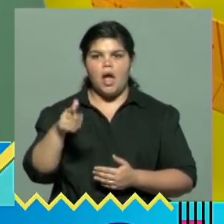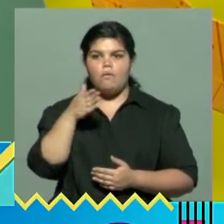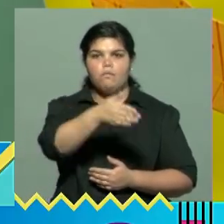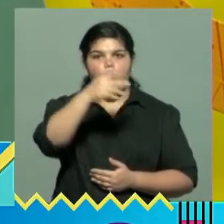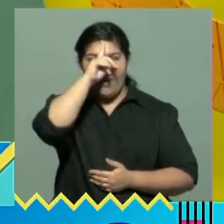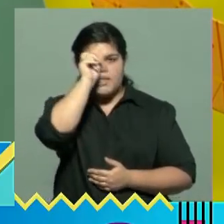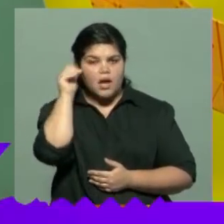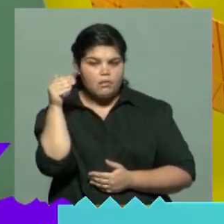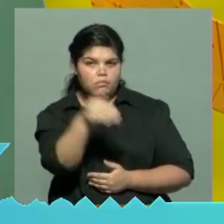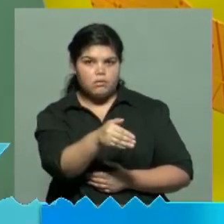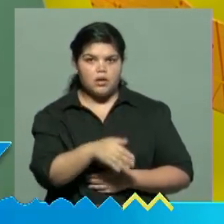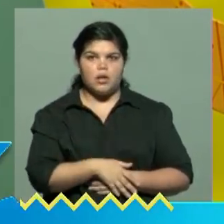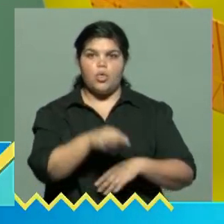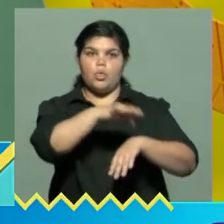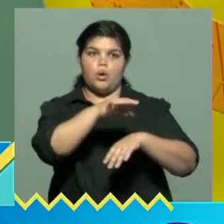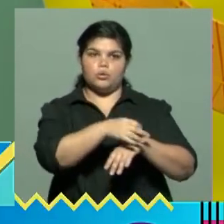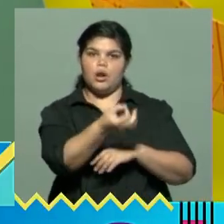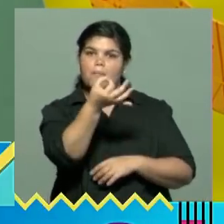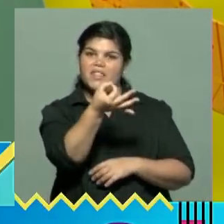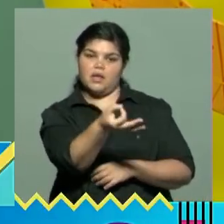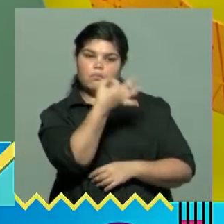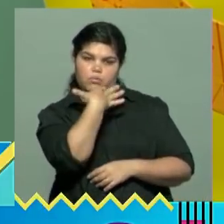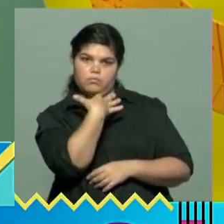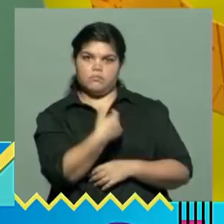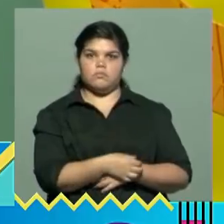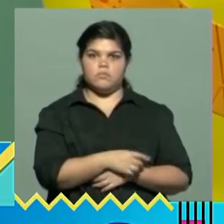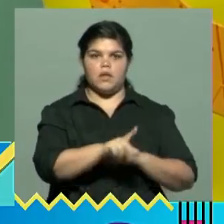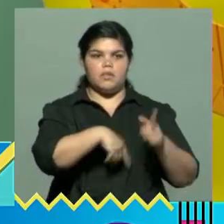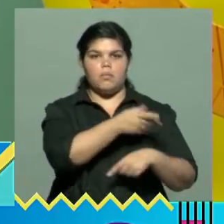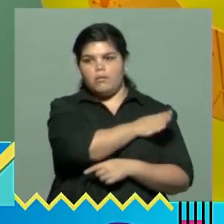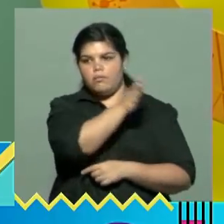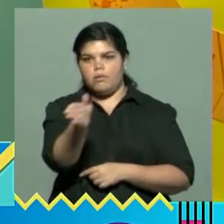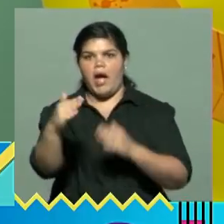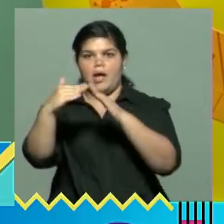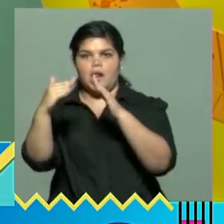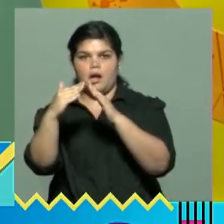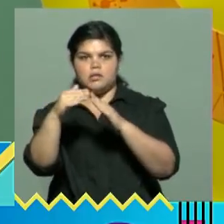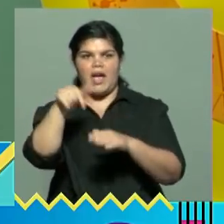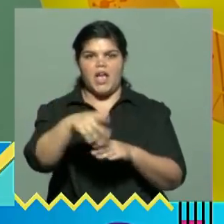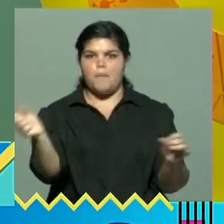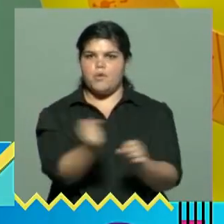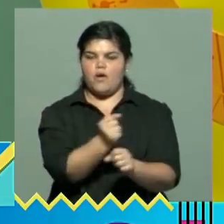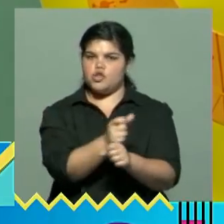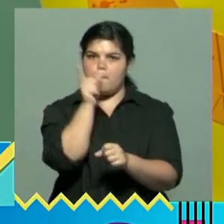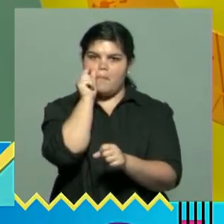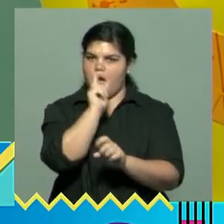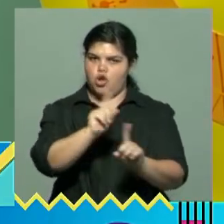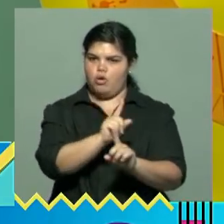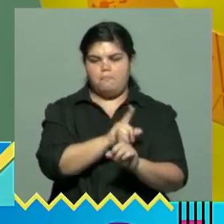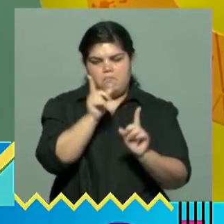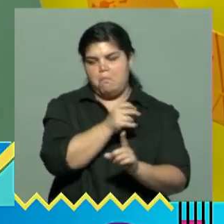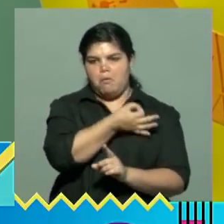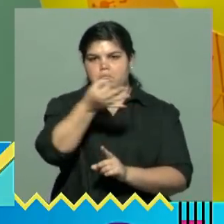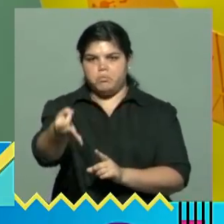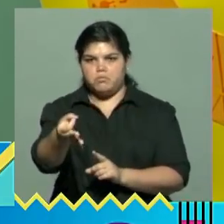hospital, la médica le dio una pastilla, volvió a su casa, la pastilla se la dio sin permiso de los padres, pero volvió a la casa